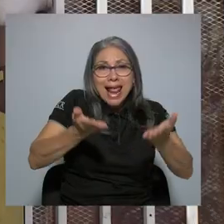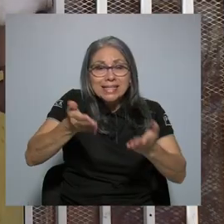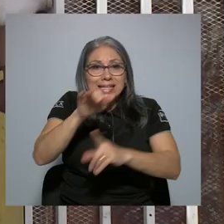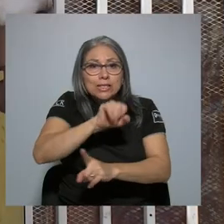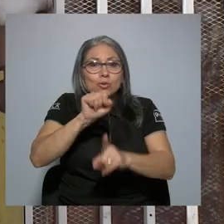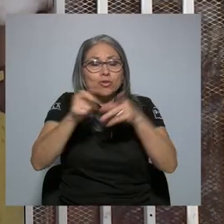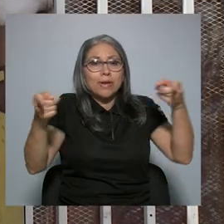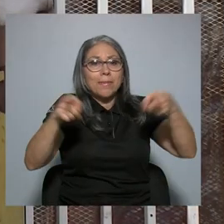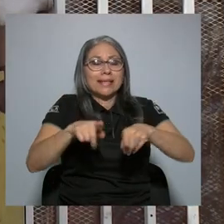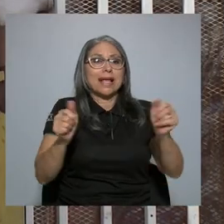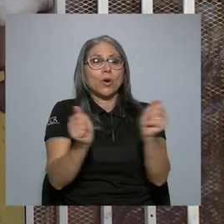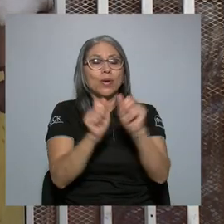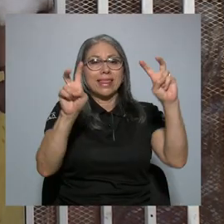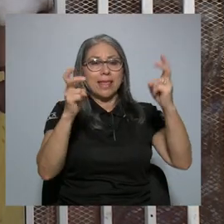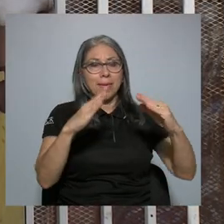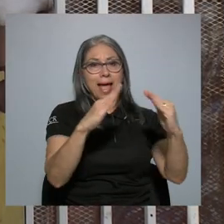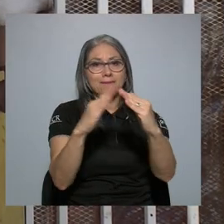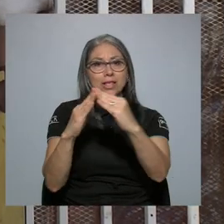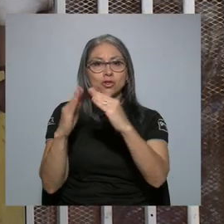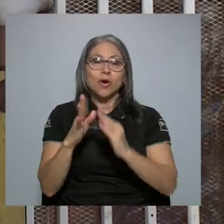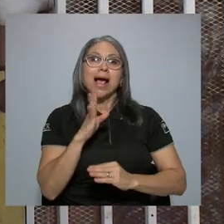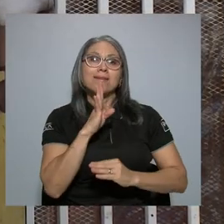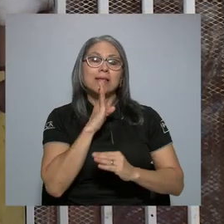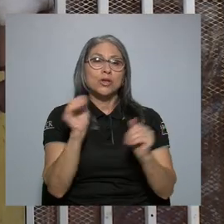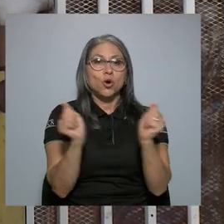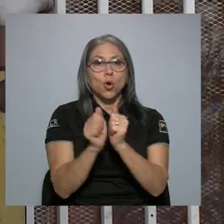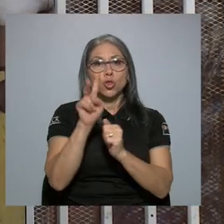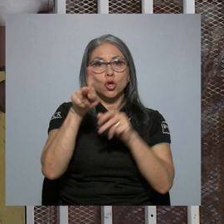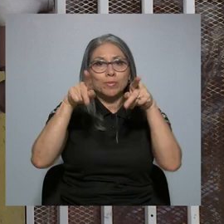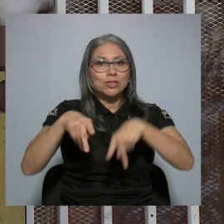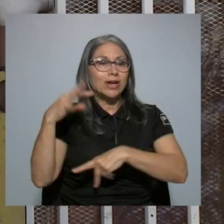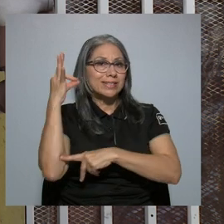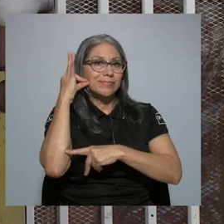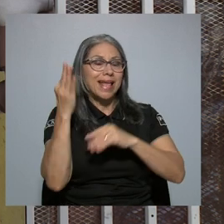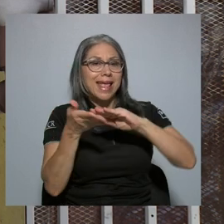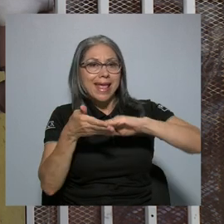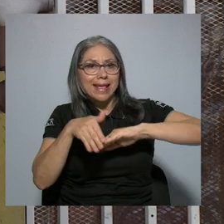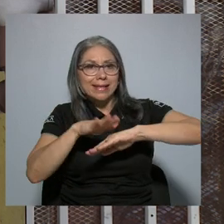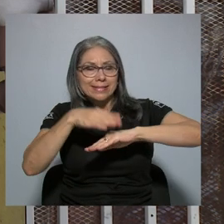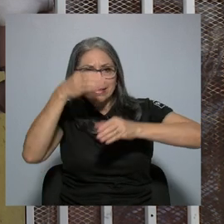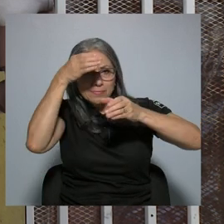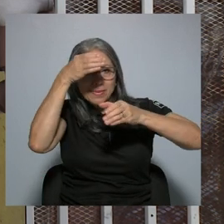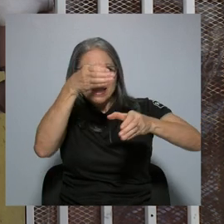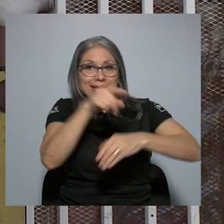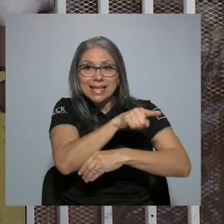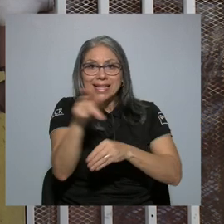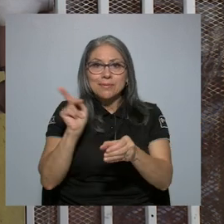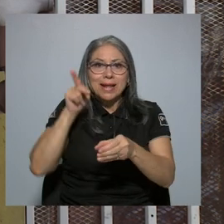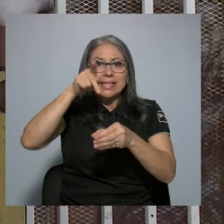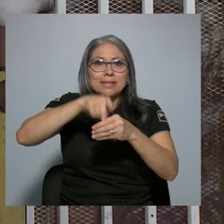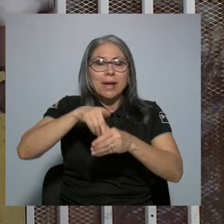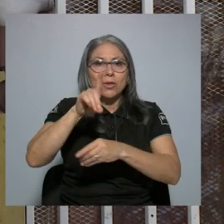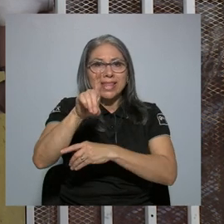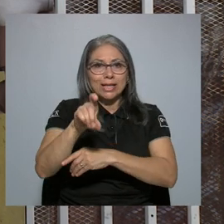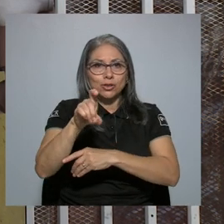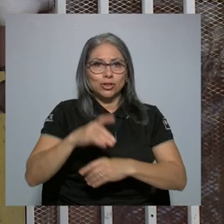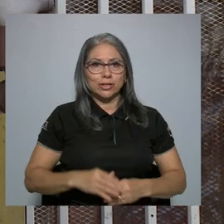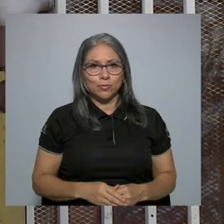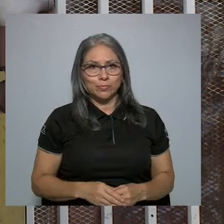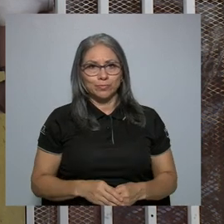sector habitacional, conversaremos con dos expertas quienes participaron en el diagnóstico.